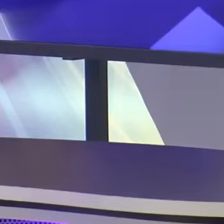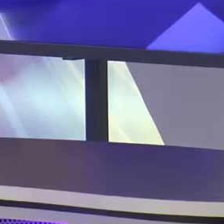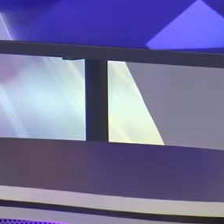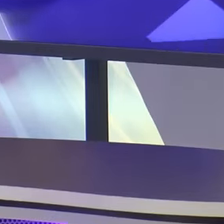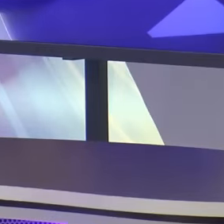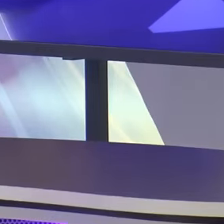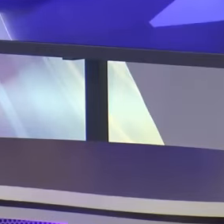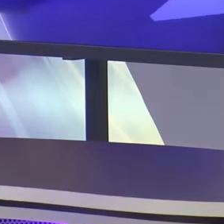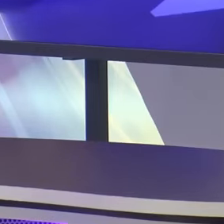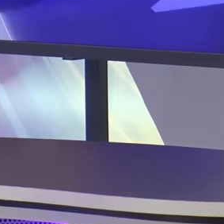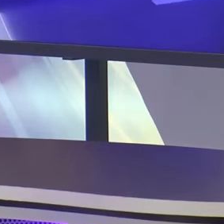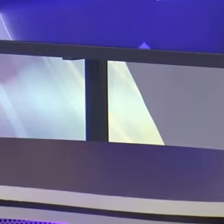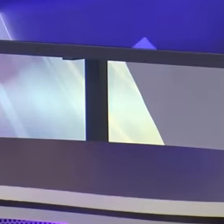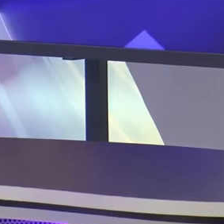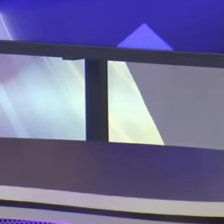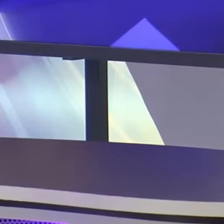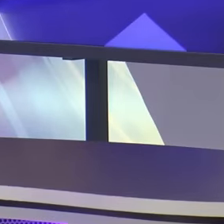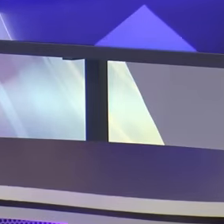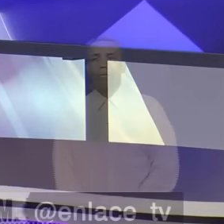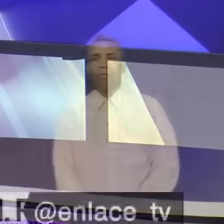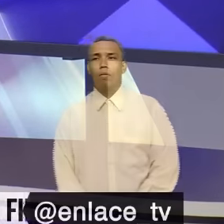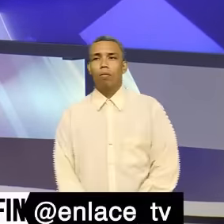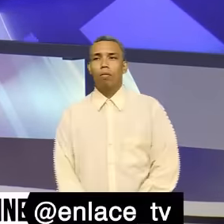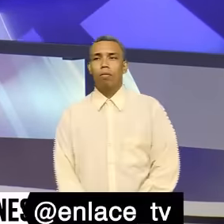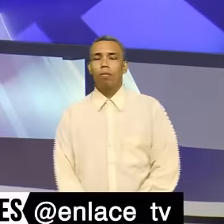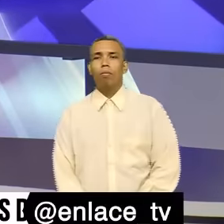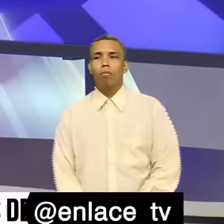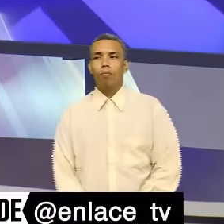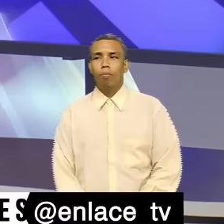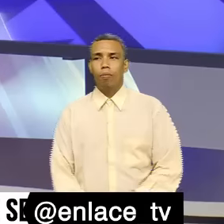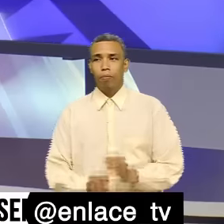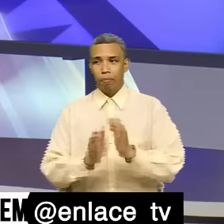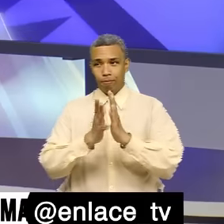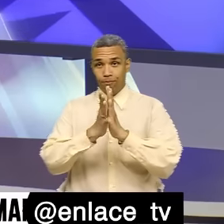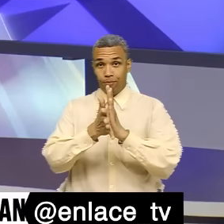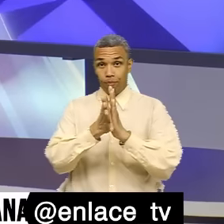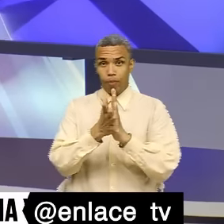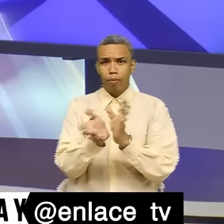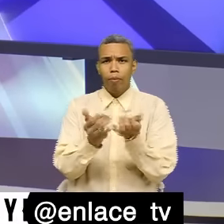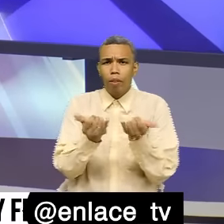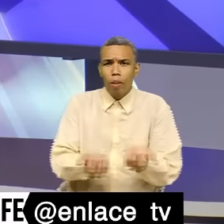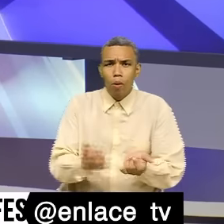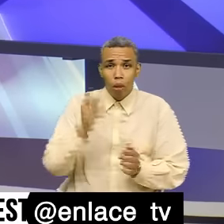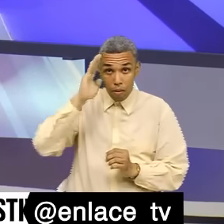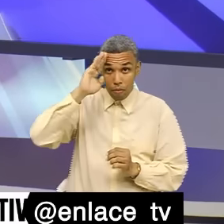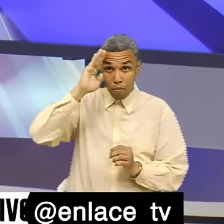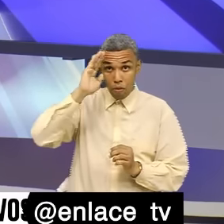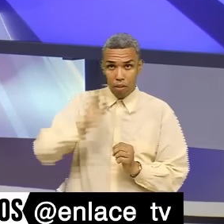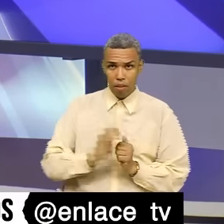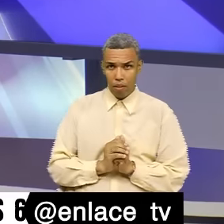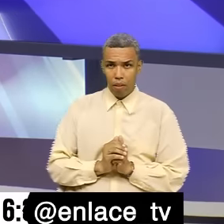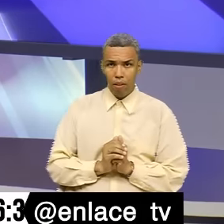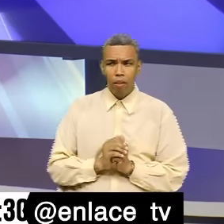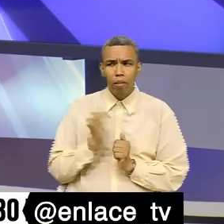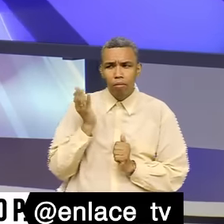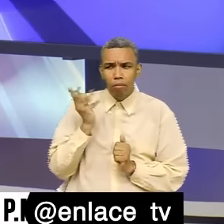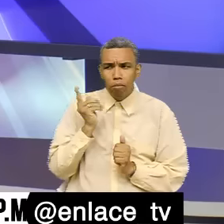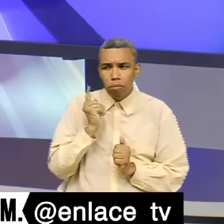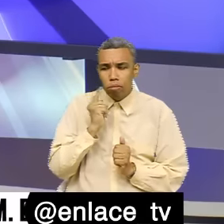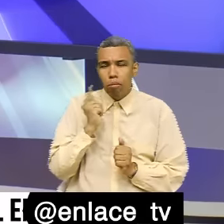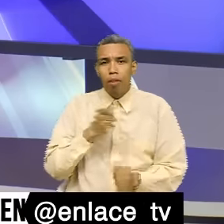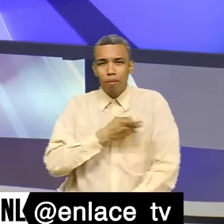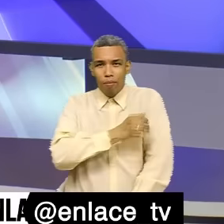Iniciamos con el desarrollo de nuestra información. A esta hora, en rueda de prensa, la Policía Nacional reporta el allanamiento de una vivienda en el municipio de Yondó,